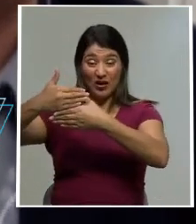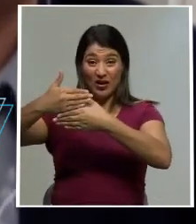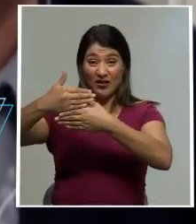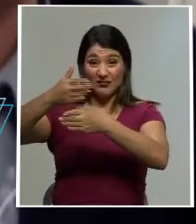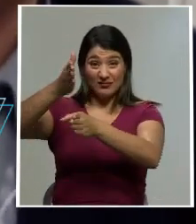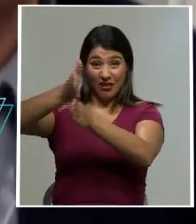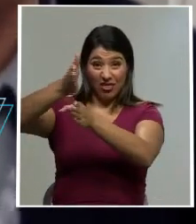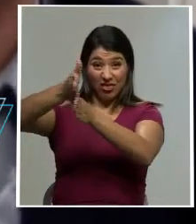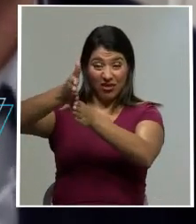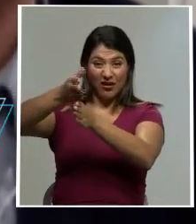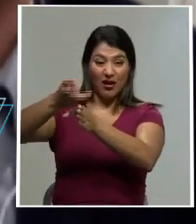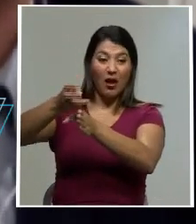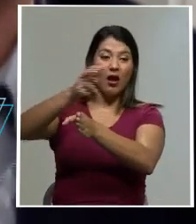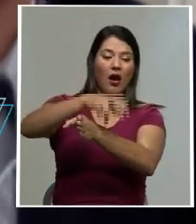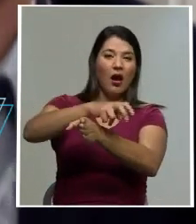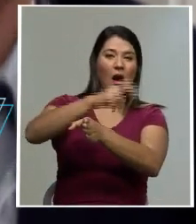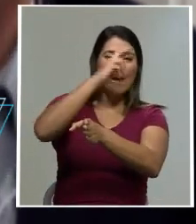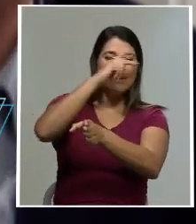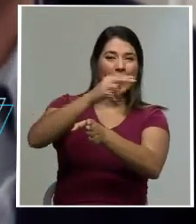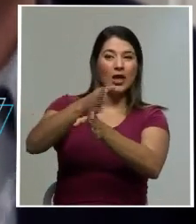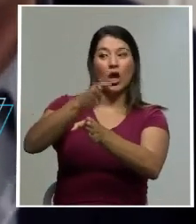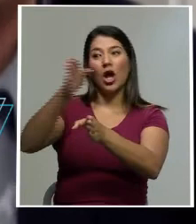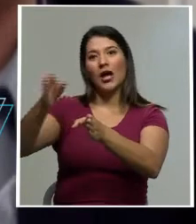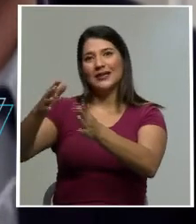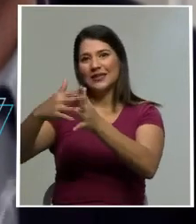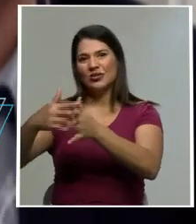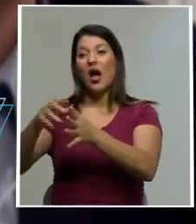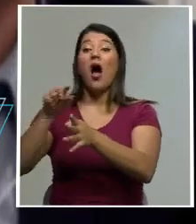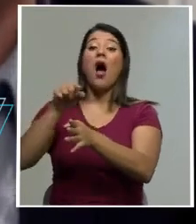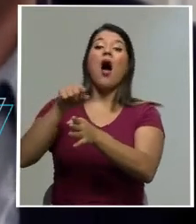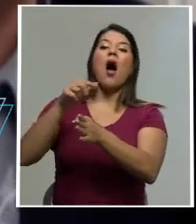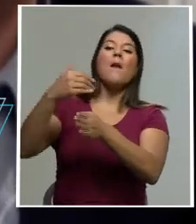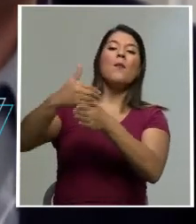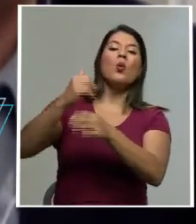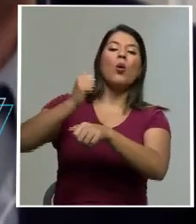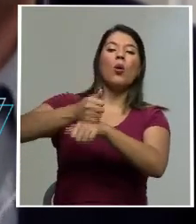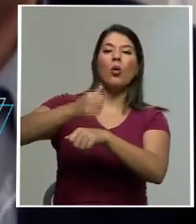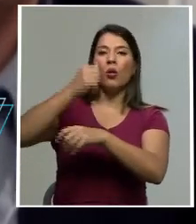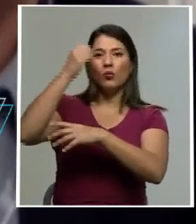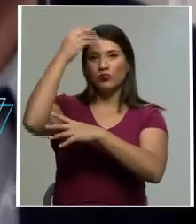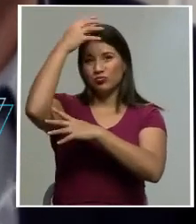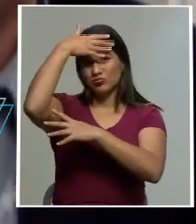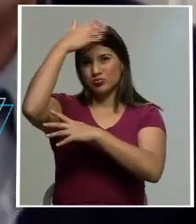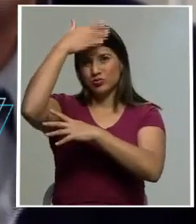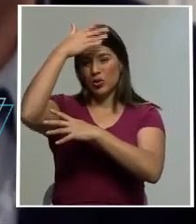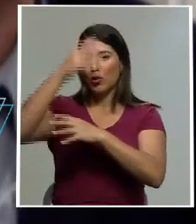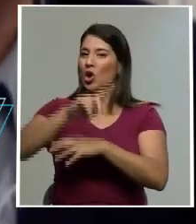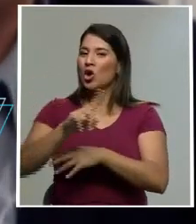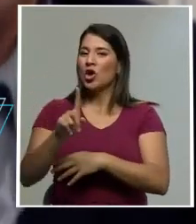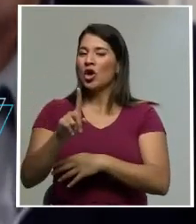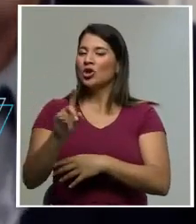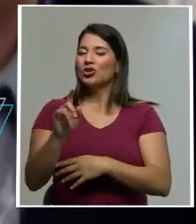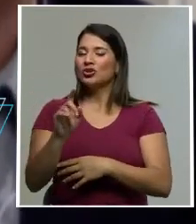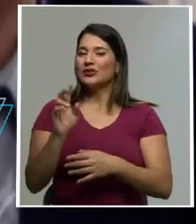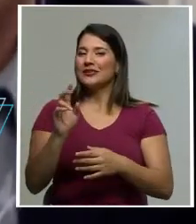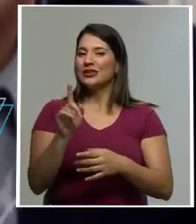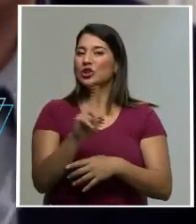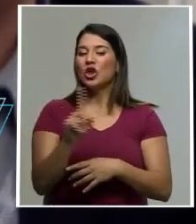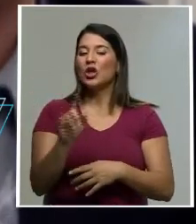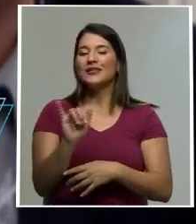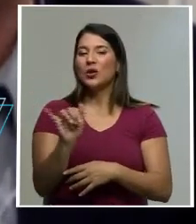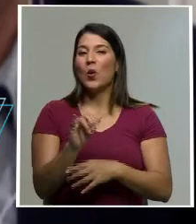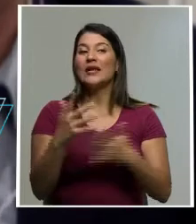vez en las noticias vea el muro de Trump, no sé qué, pero no es lo mismo vivir acá. Saber lo que es la migración, de verdad, ir a Juárez y